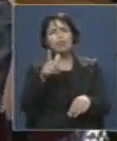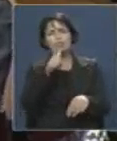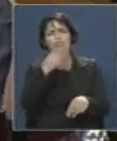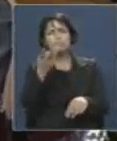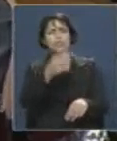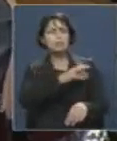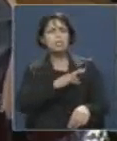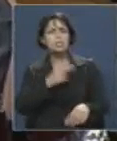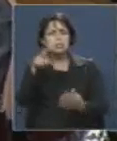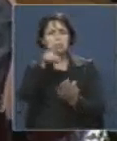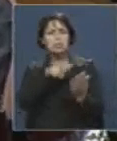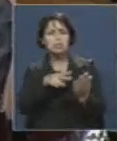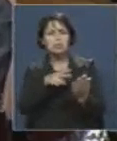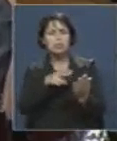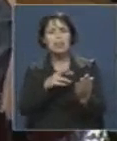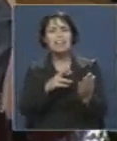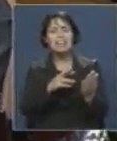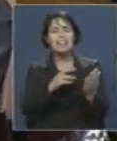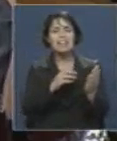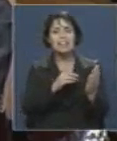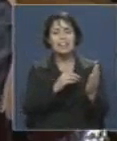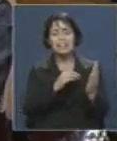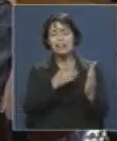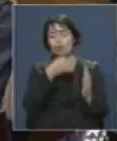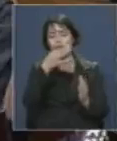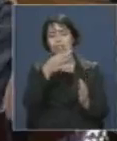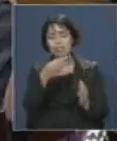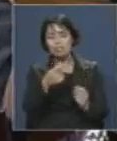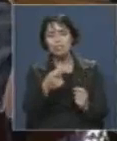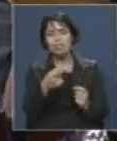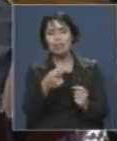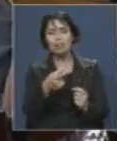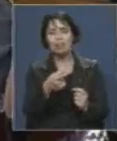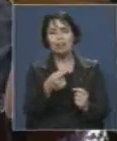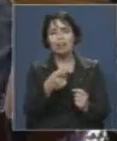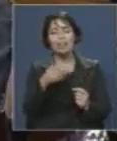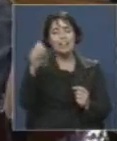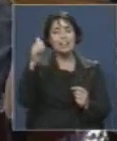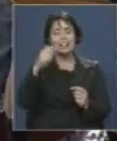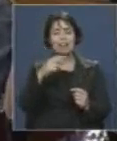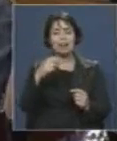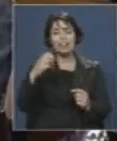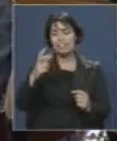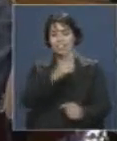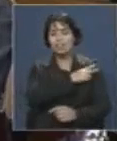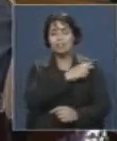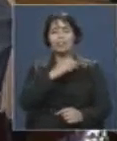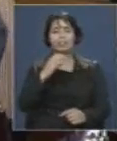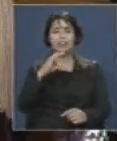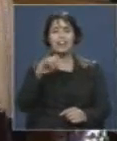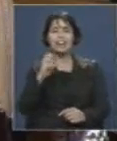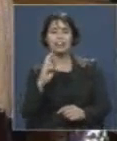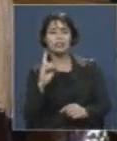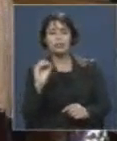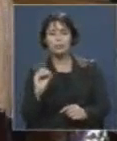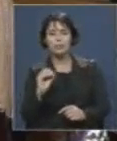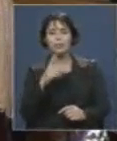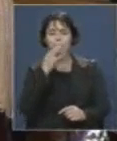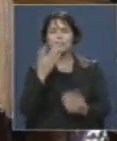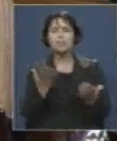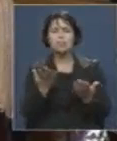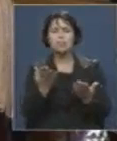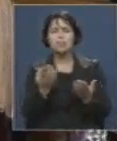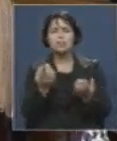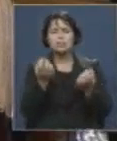ese reportaje, el gineco-obstetra Mario Gajardo, jefe del equipo de profesionales, objetores, ante la consulta de cómo ha